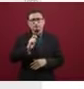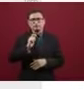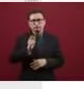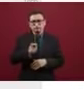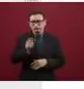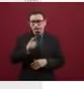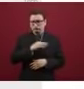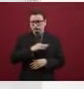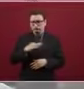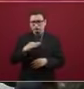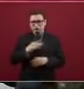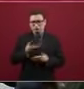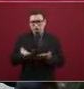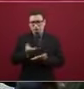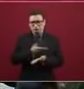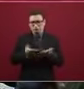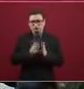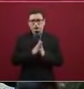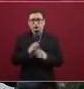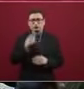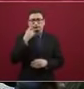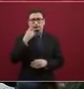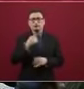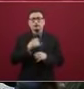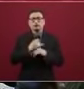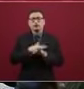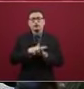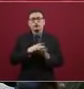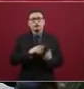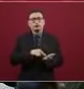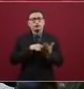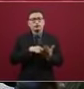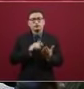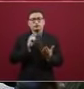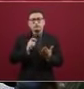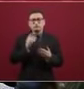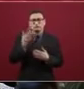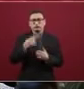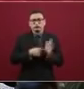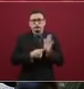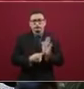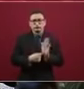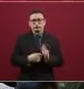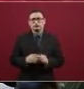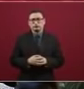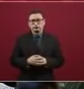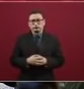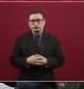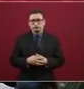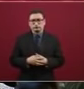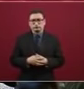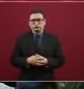quieres, compártela, por favor. En la información que les presentamos, no tenemos